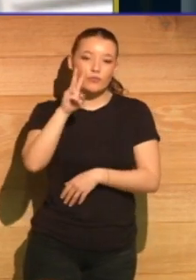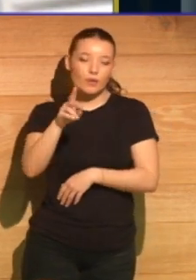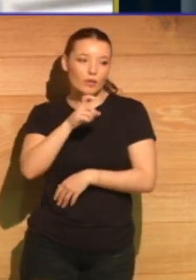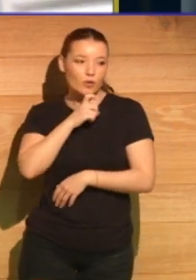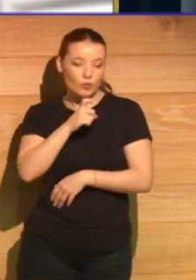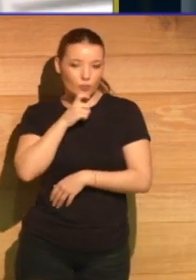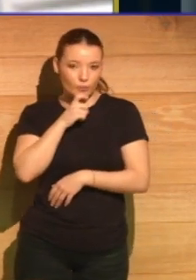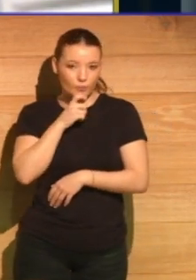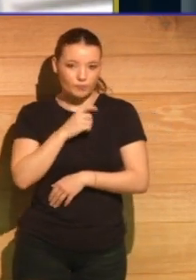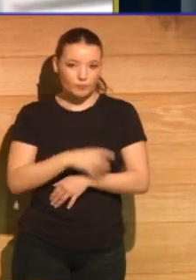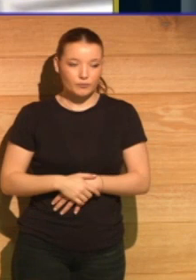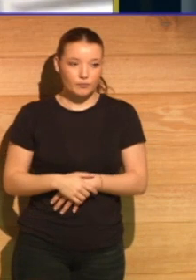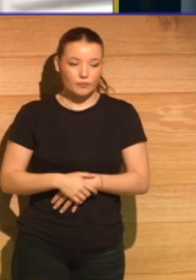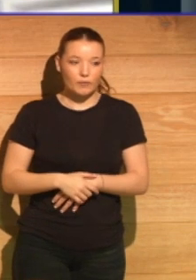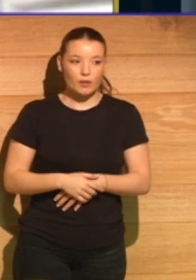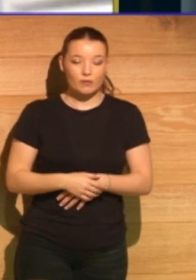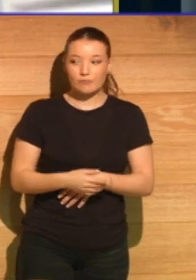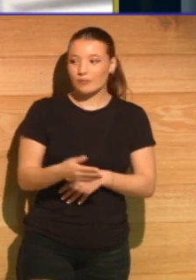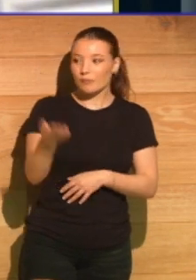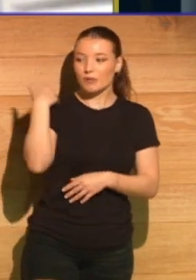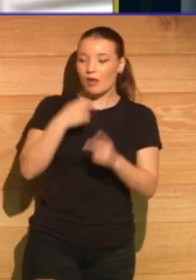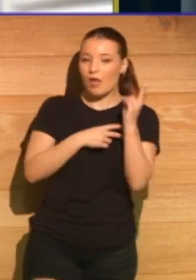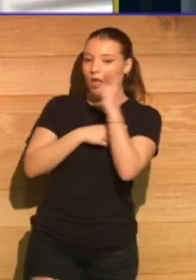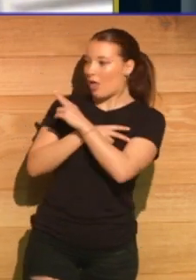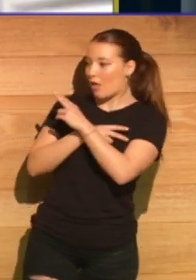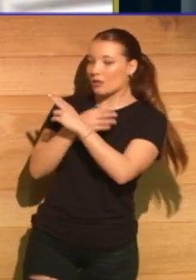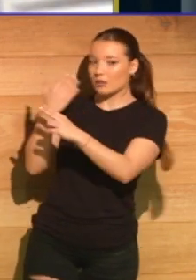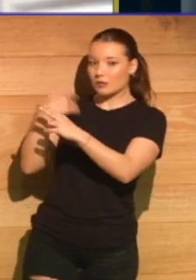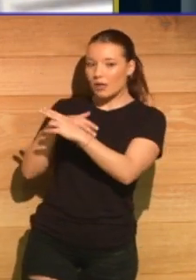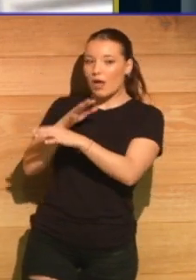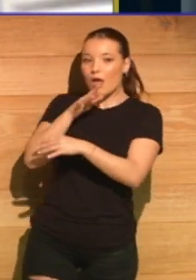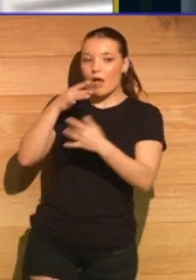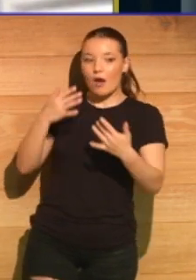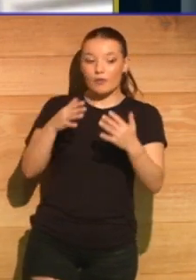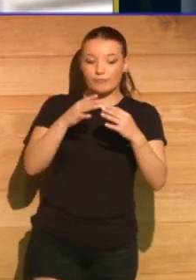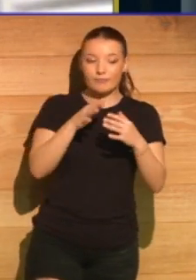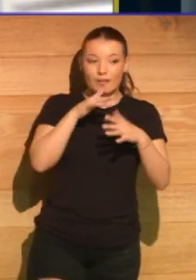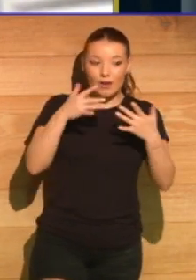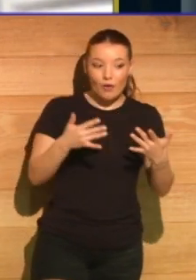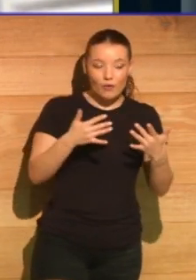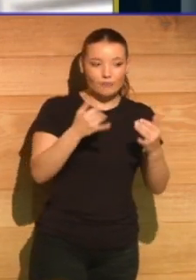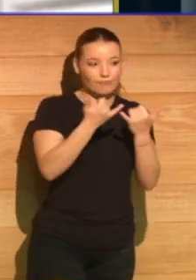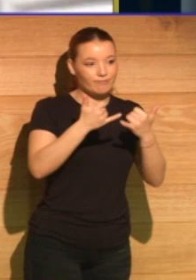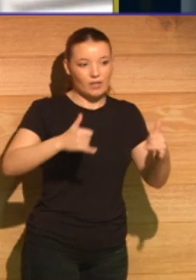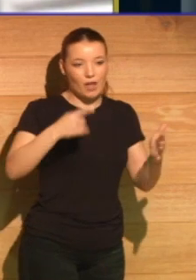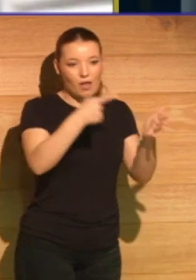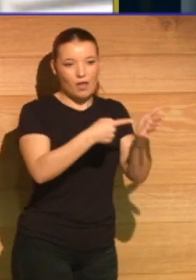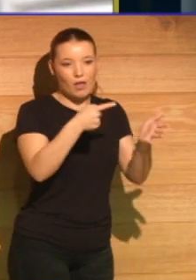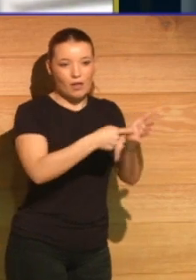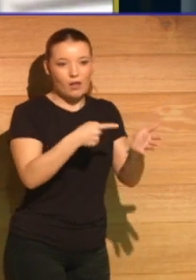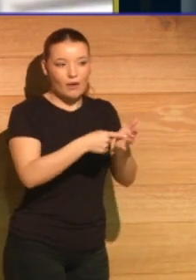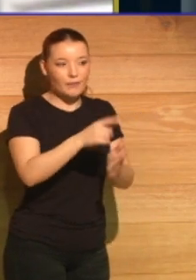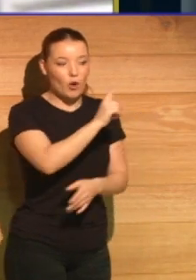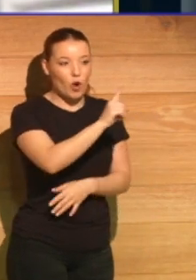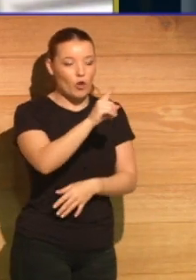una mirada al pasado, estamos en este presente de celebraciones, de reivindicación del 11 de febrero, pero ¿cómo